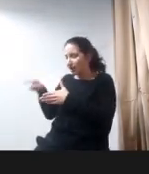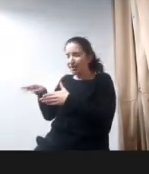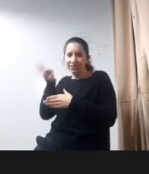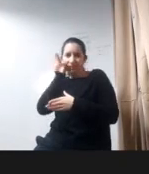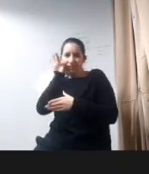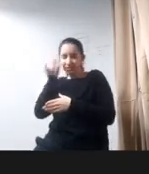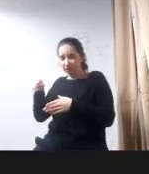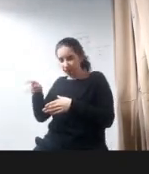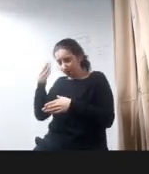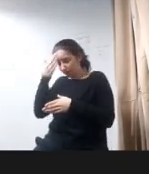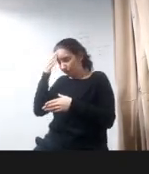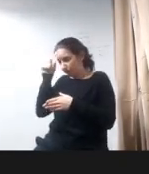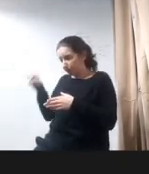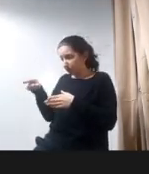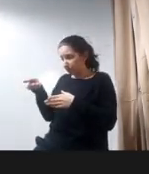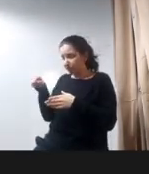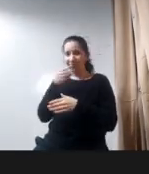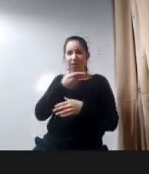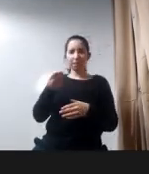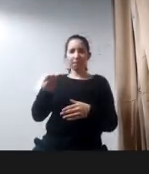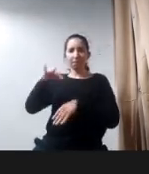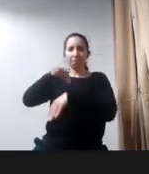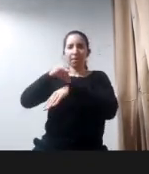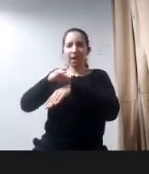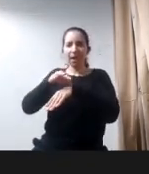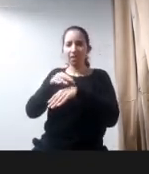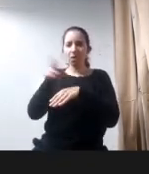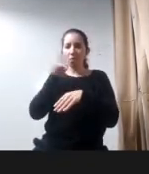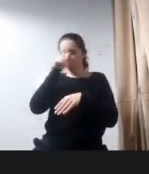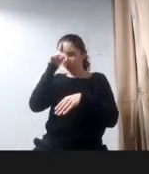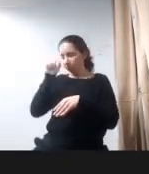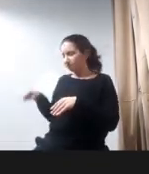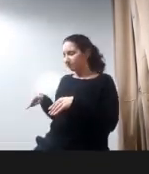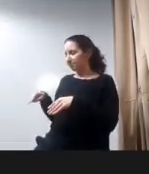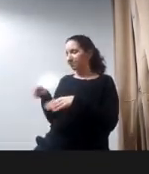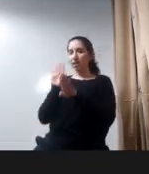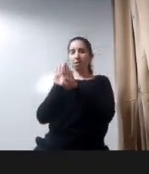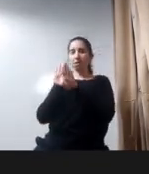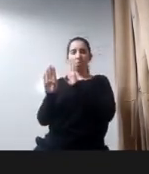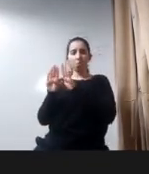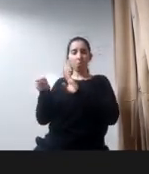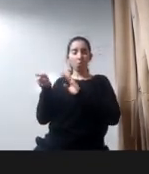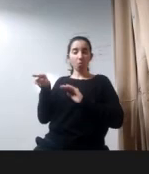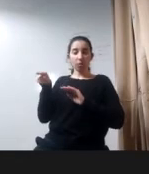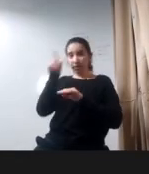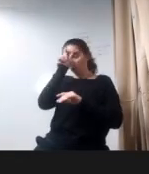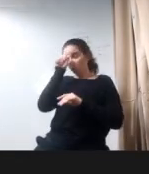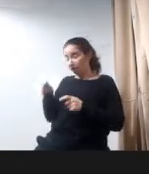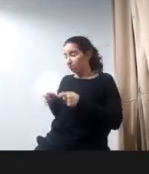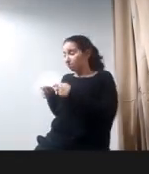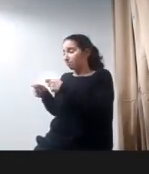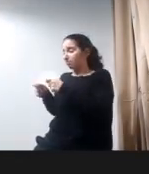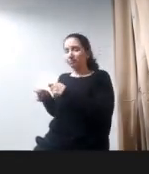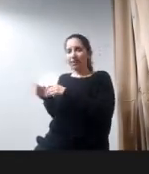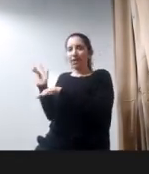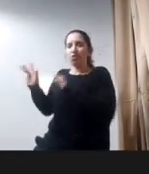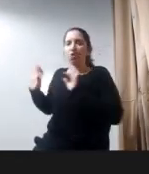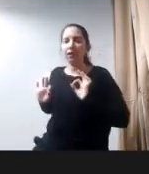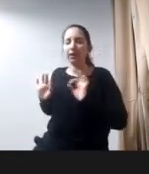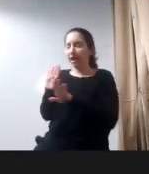VIH-Sida, las enfermeras y los médicos le dejaban la comida en la puerta del cuarto y no entraban a cuidar